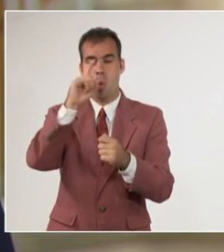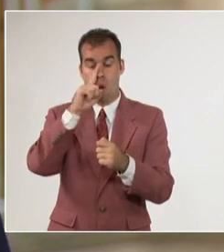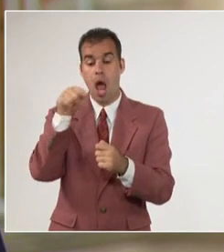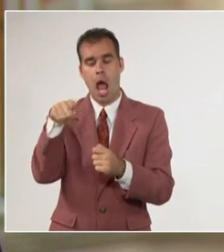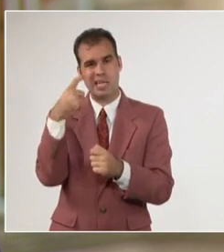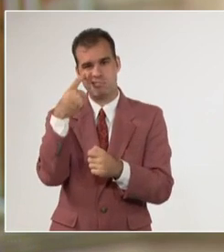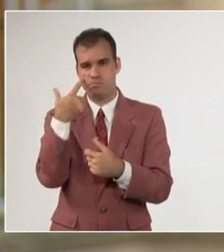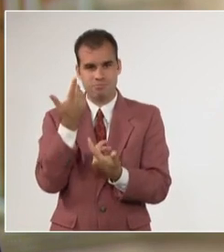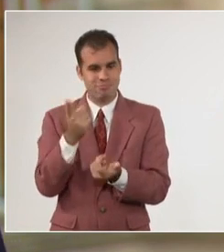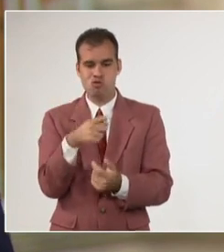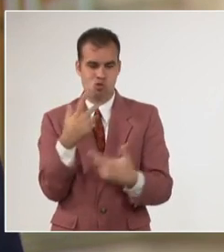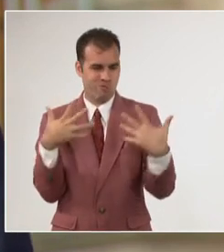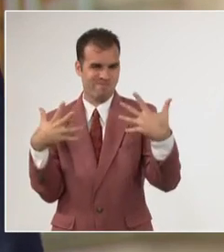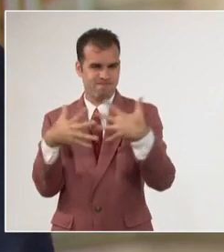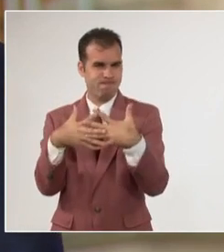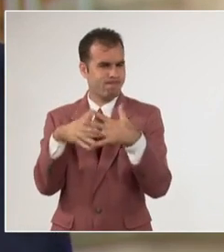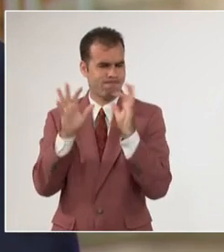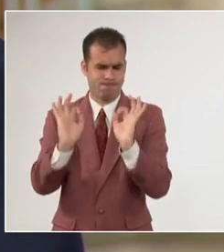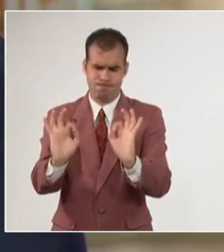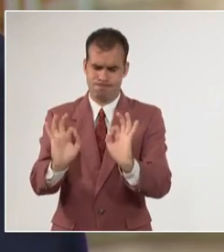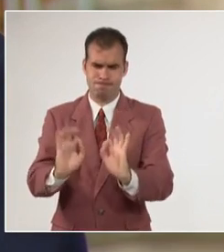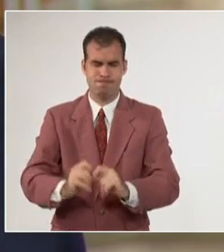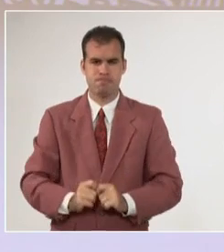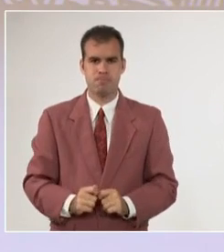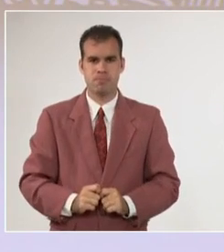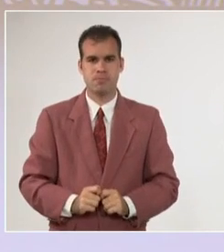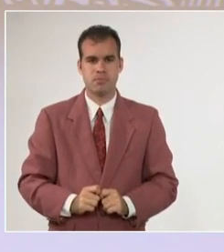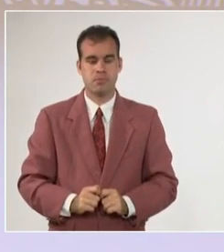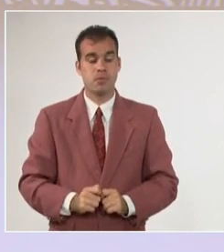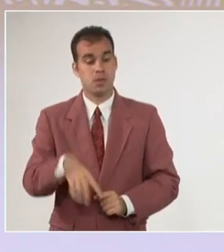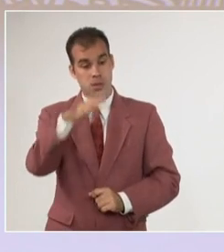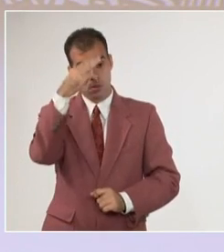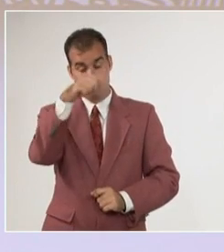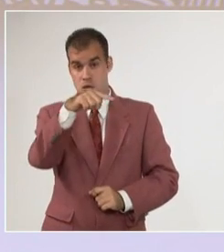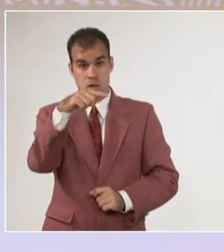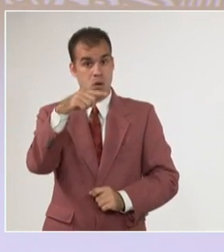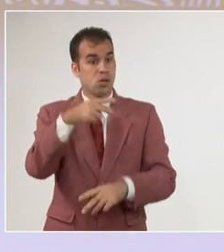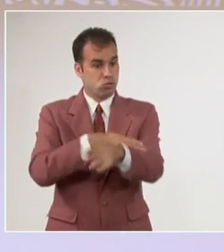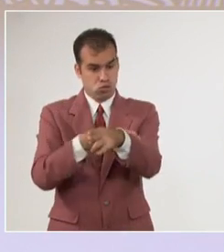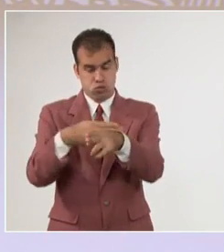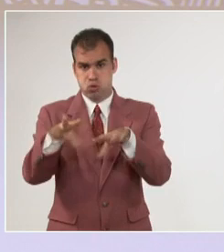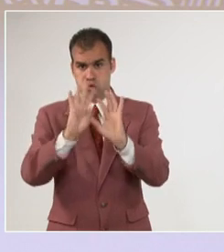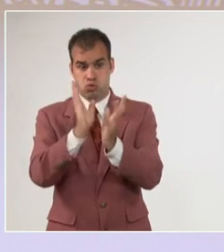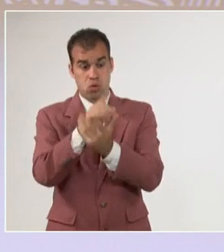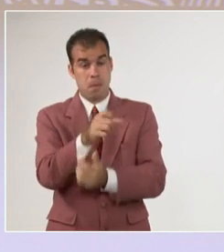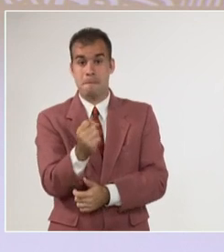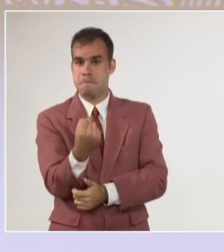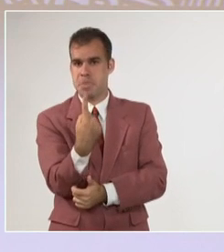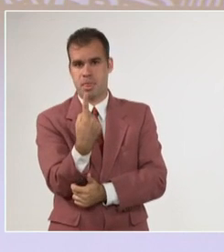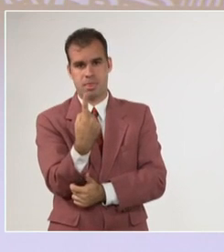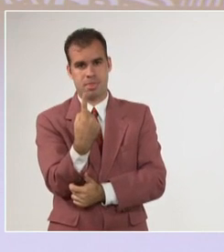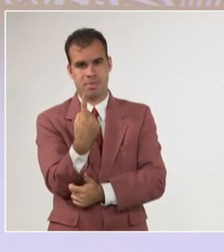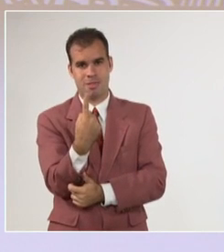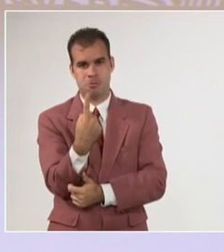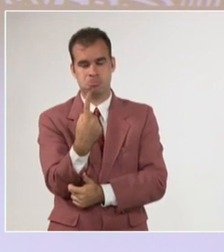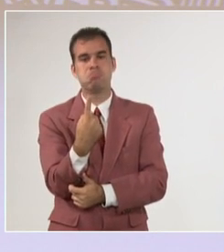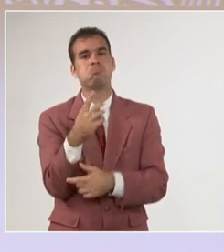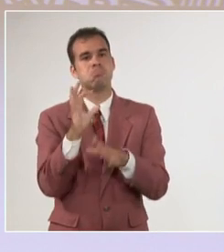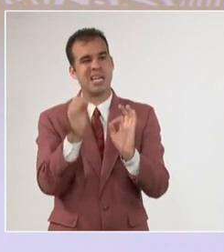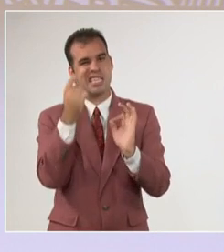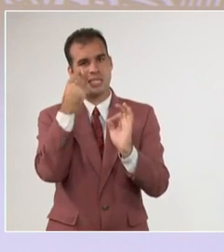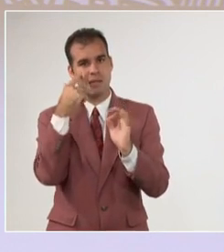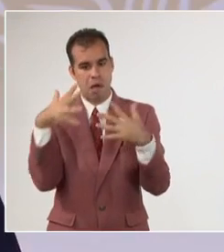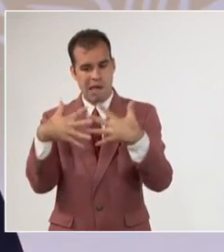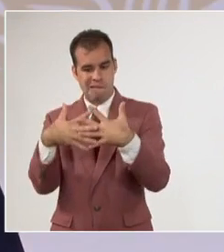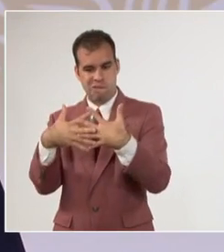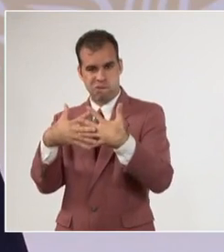de nuestras relaciones. Fiel a sus mejores tradiciones, México fue el único país de América Latina que no rompió relaciones